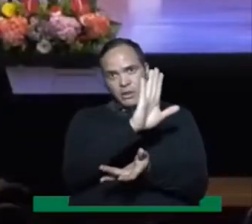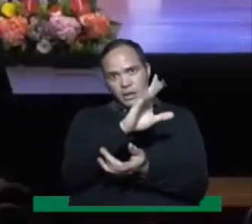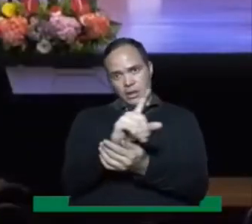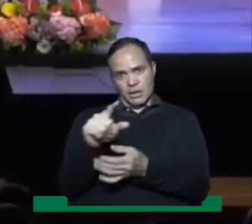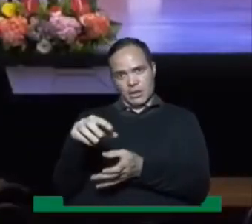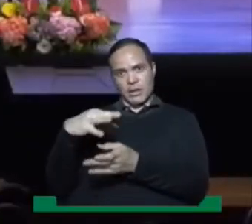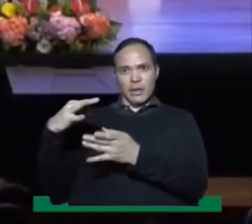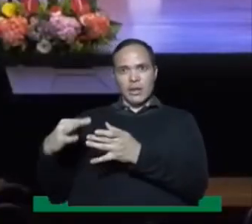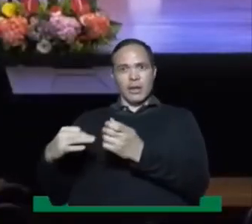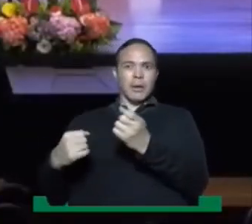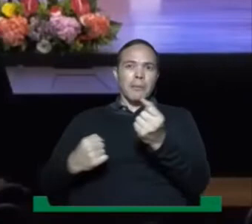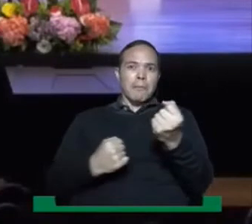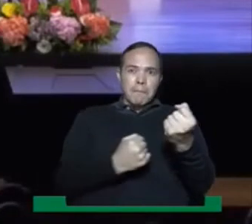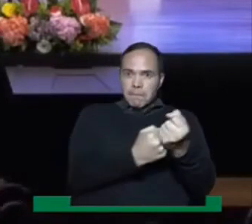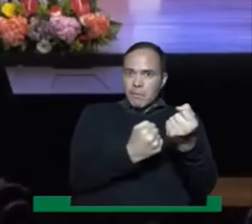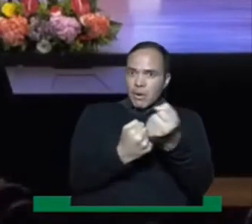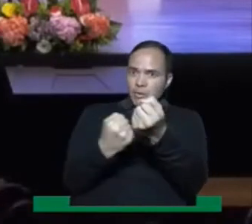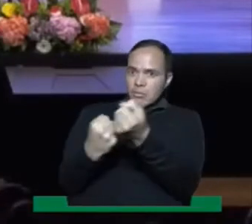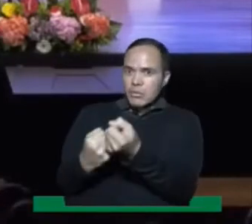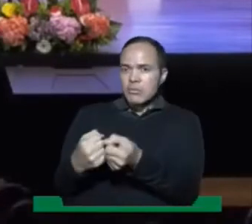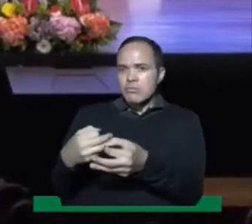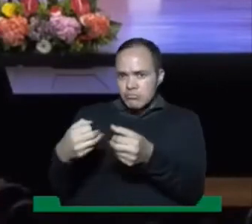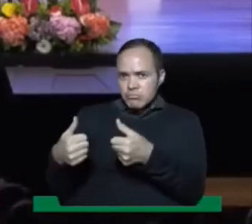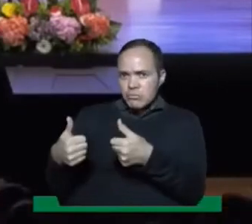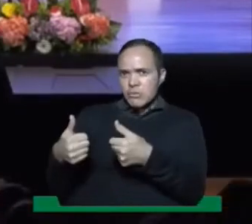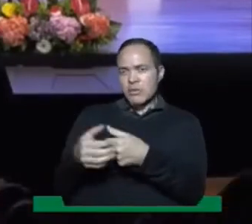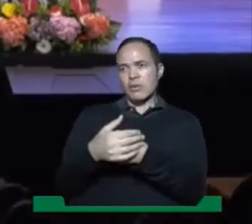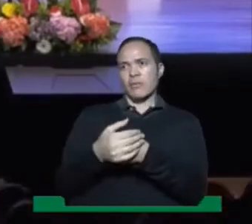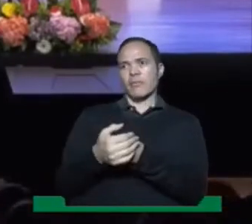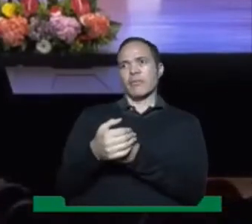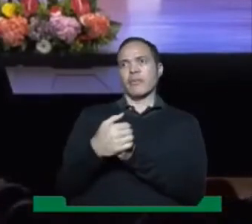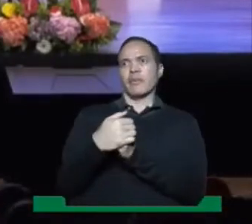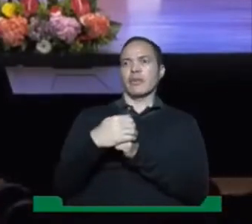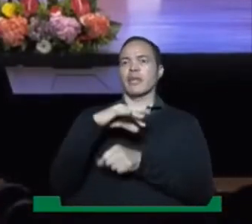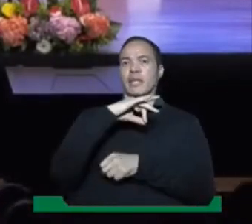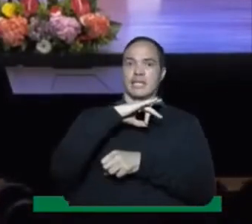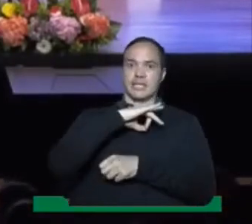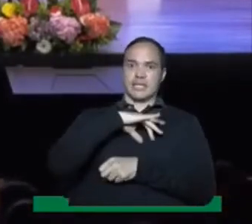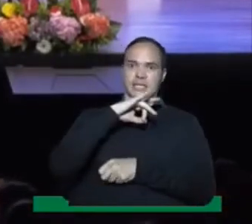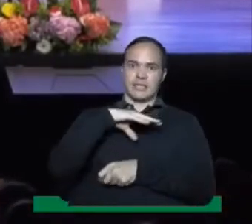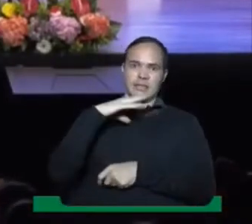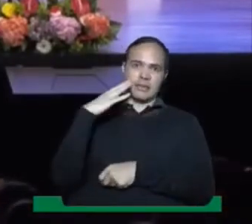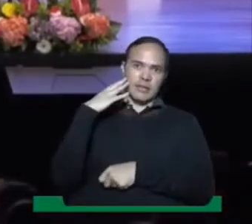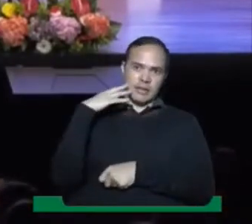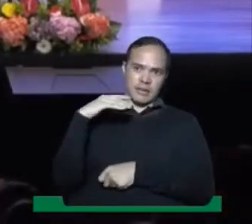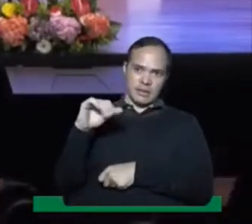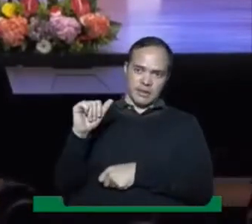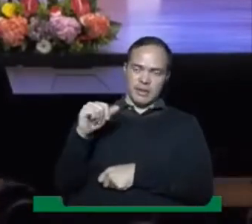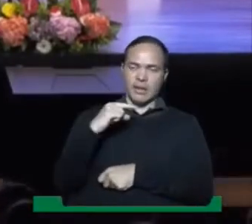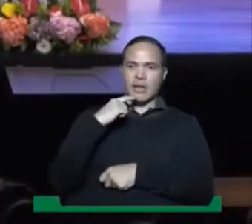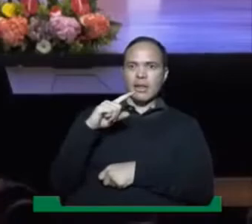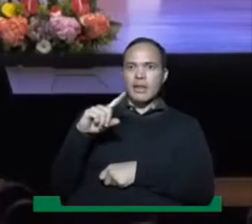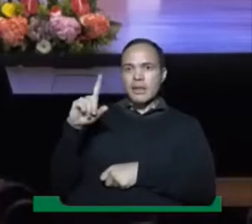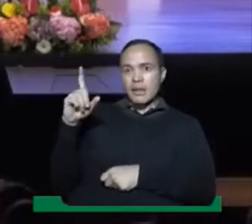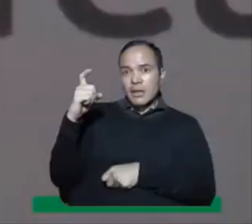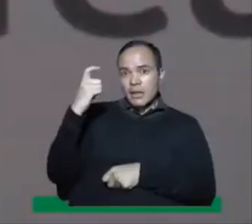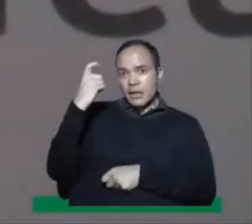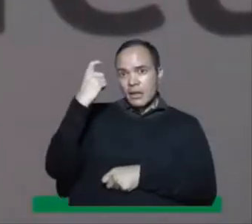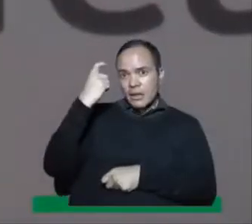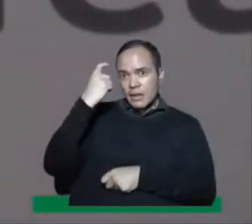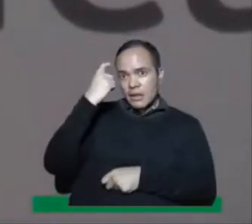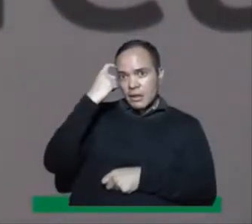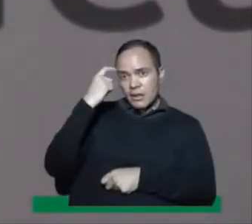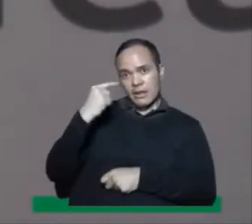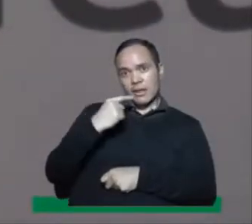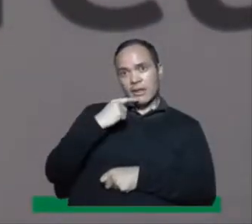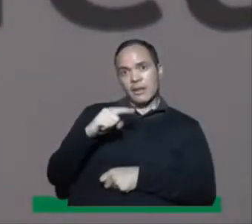bueno cuando mencioné la participación claramente la gobernanza incluye la primera articulación